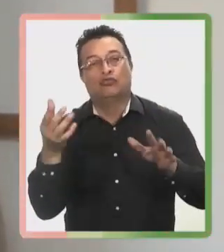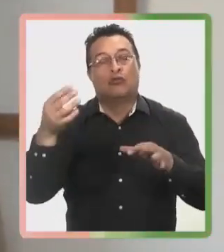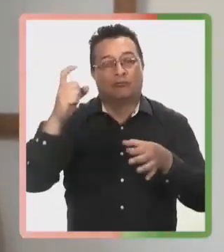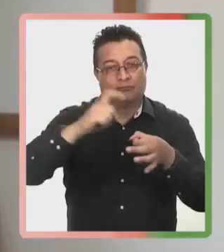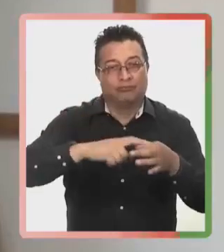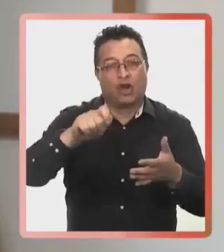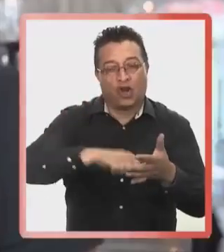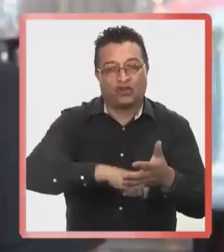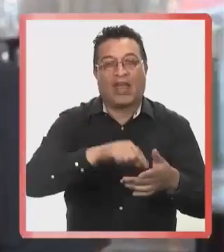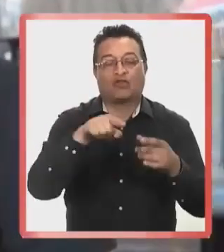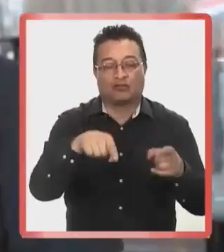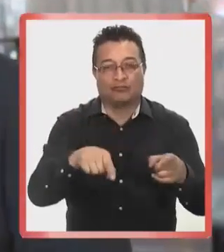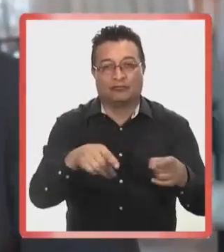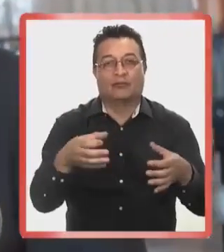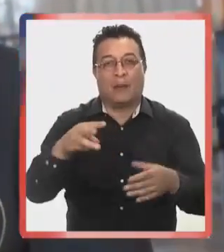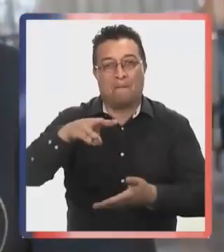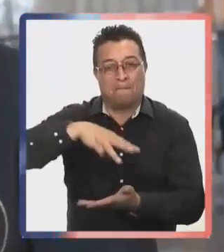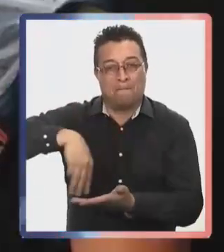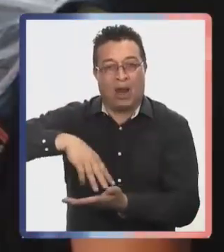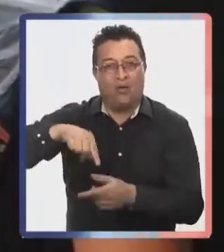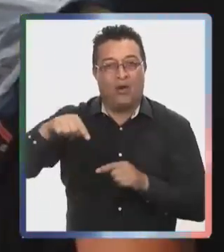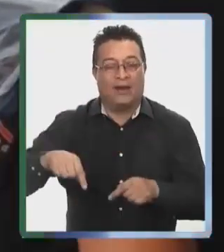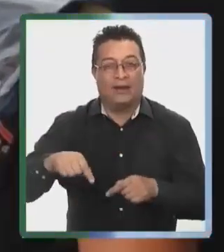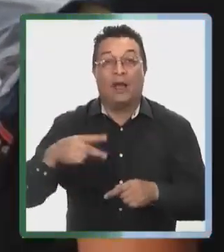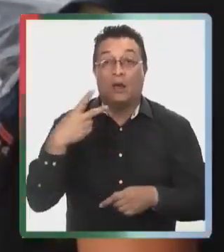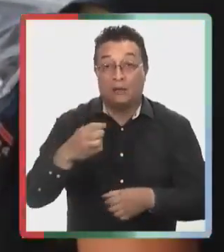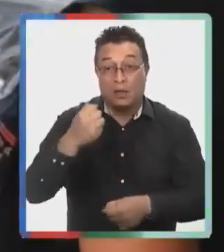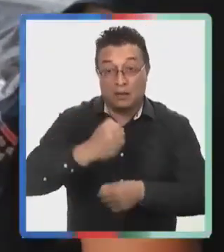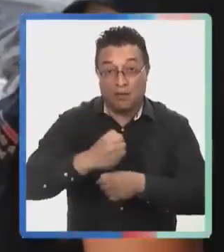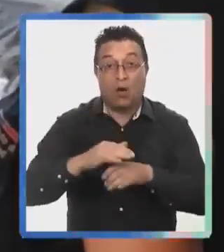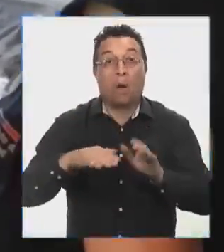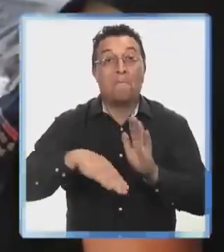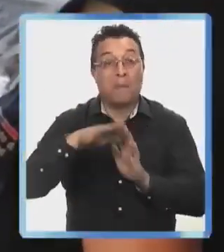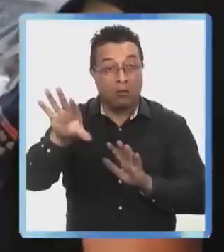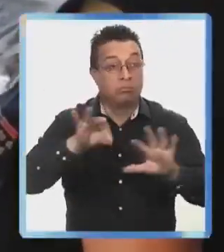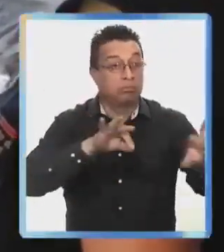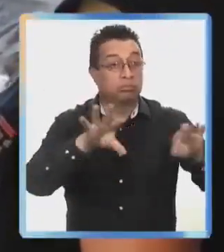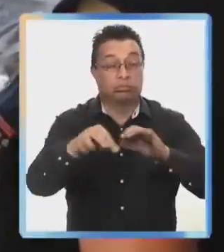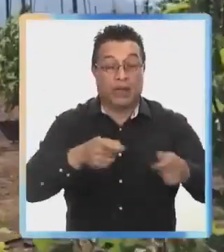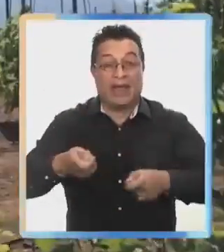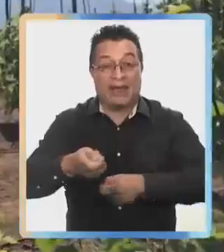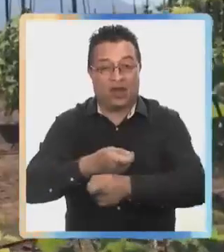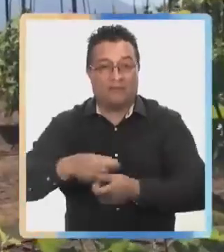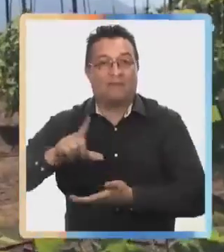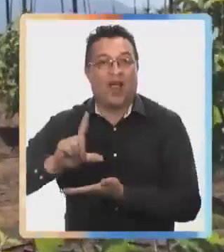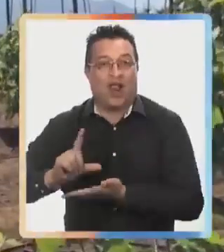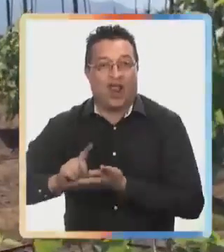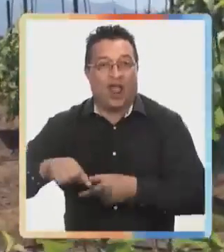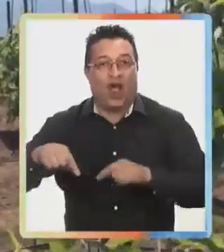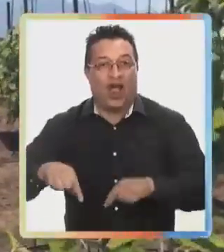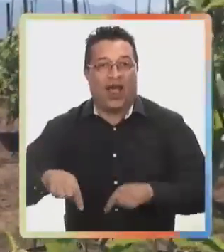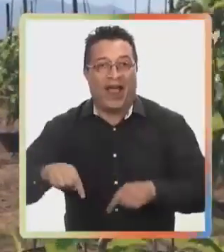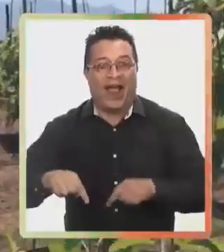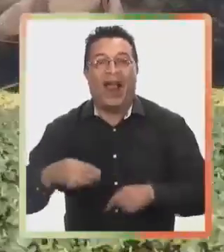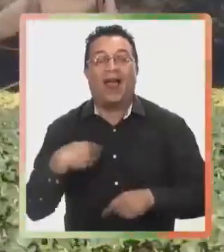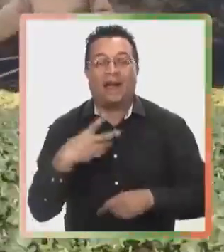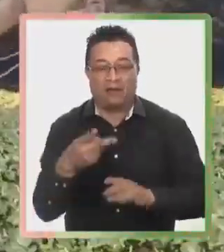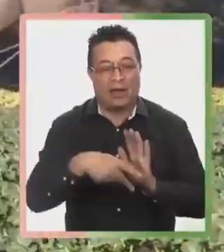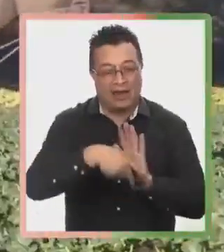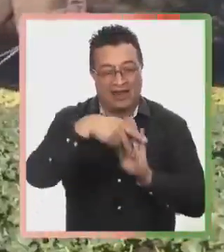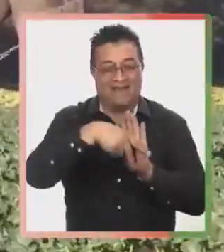en la región del Maule. Expectativas laborales mayores en una economía regional y local que tiende a buscar los